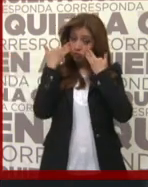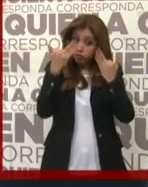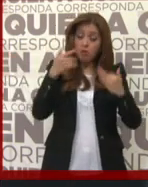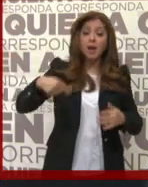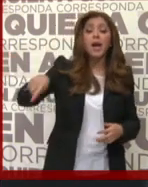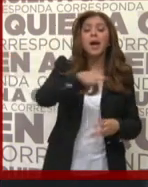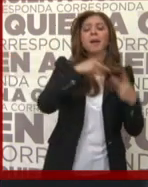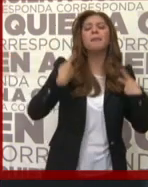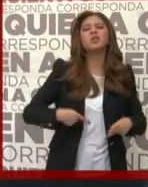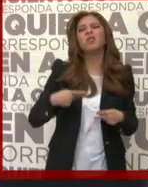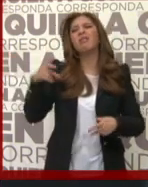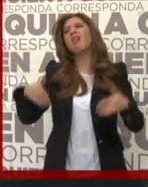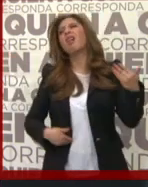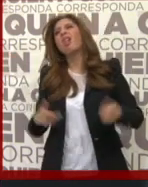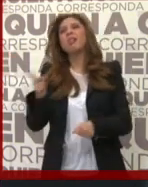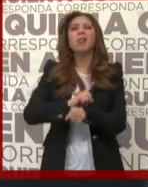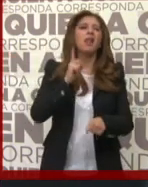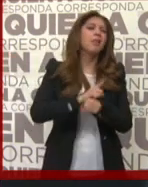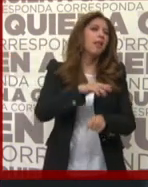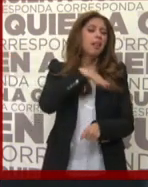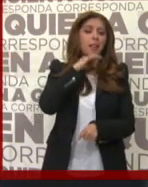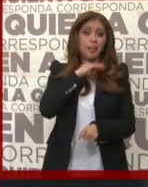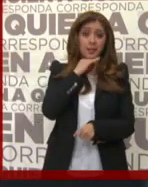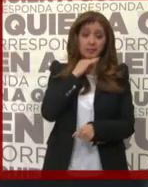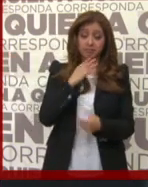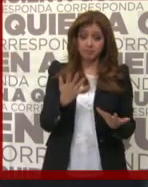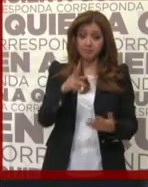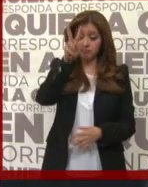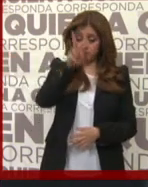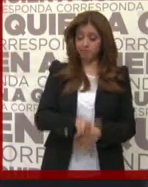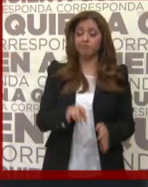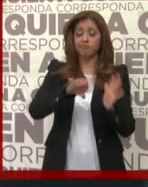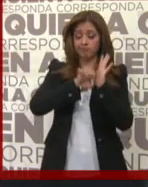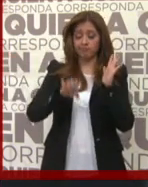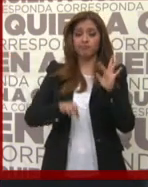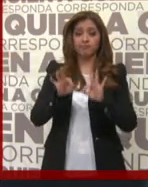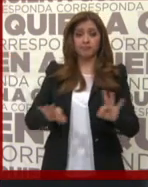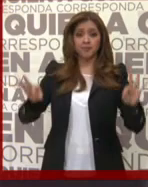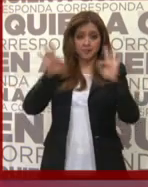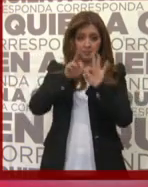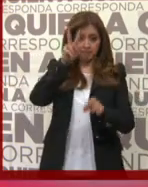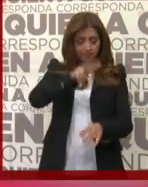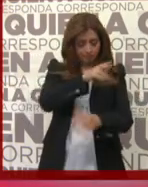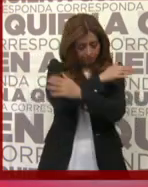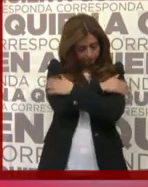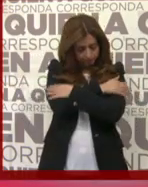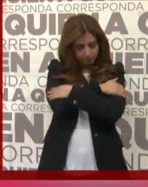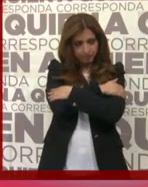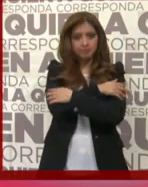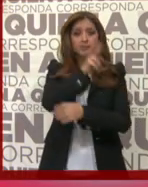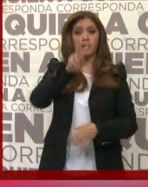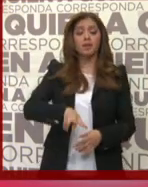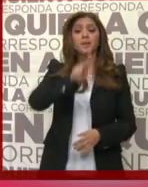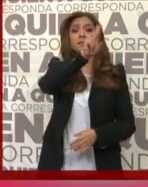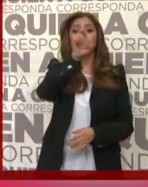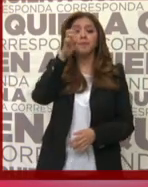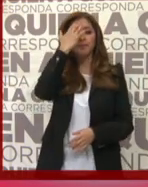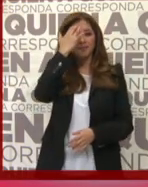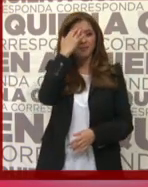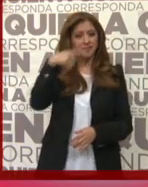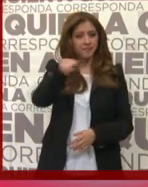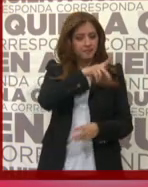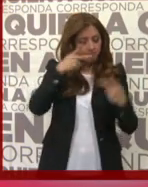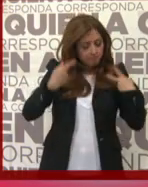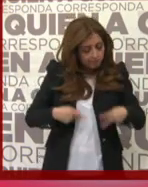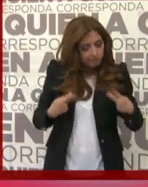para aquellos que se quejan de la vida todos los días, eres un gran ejemplo. Un fuerte abrazo, el reconocimiento de nosotros,